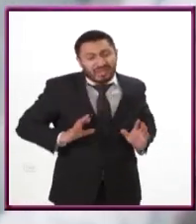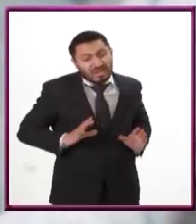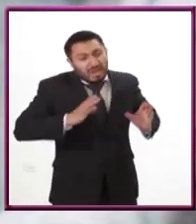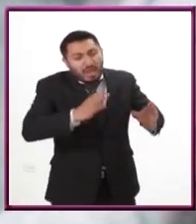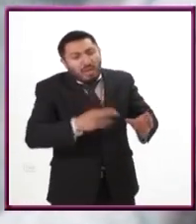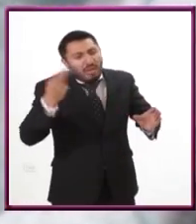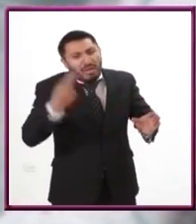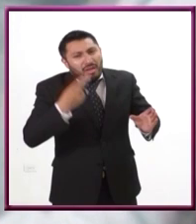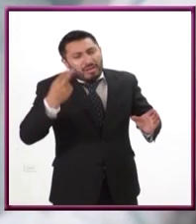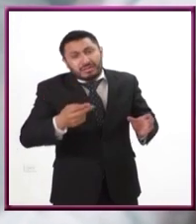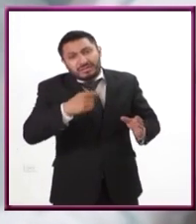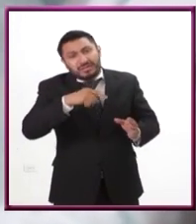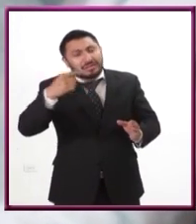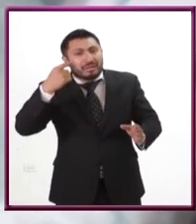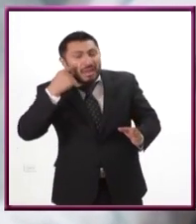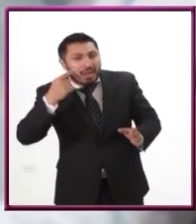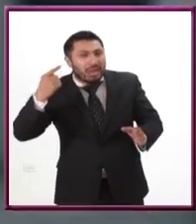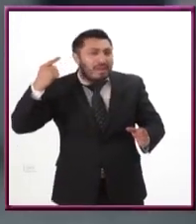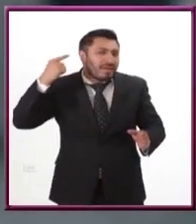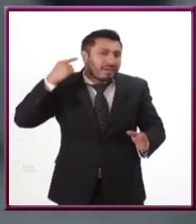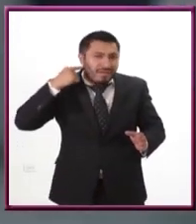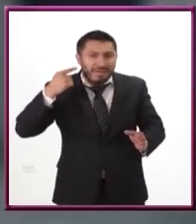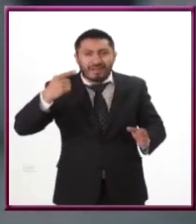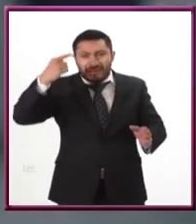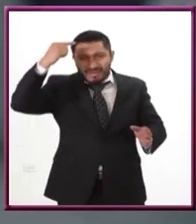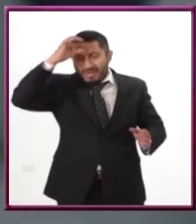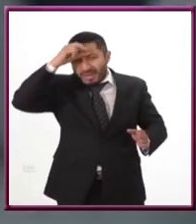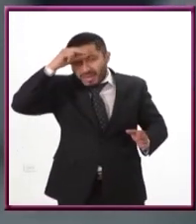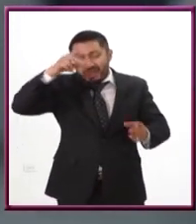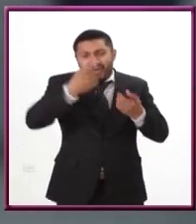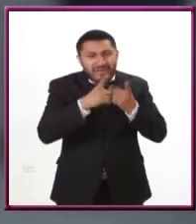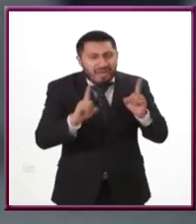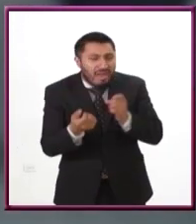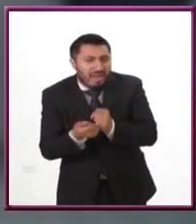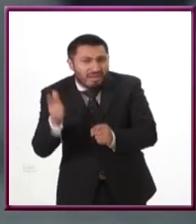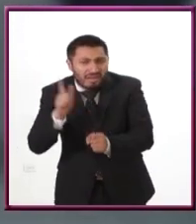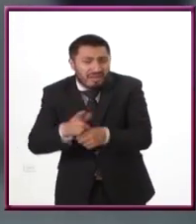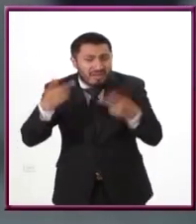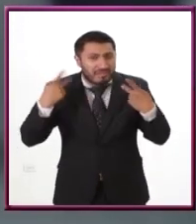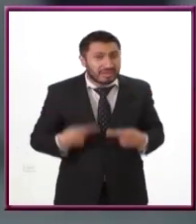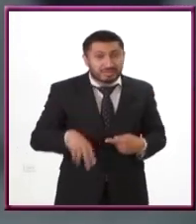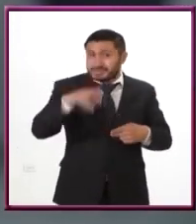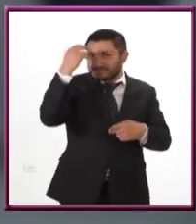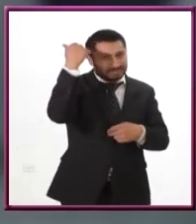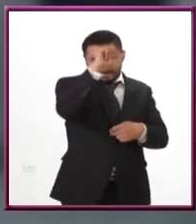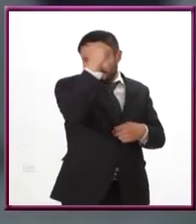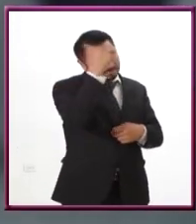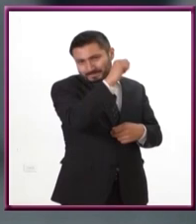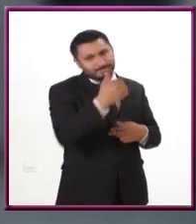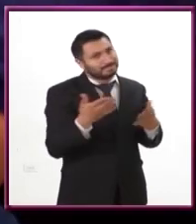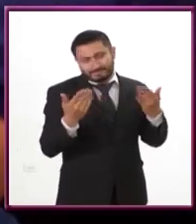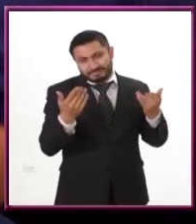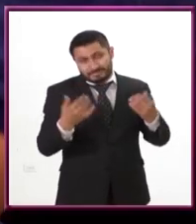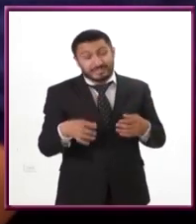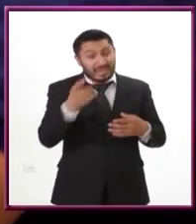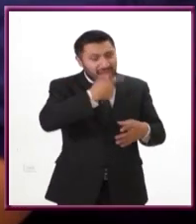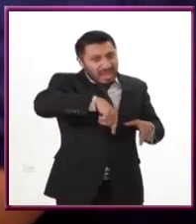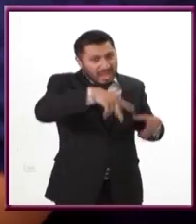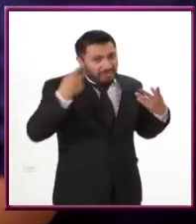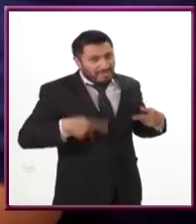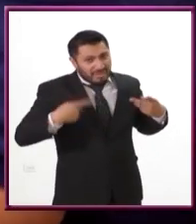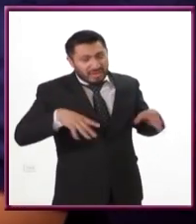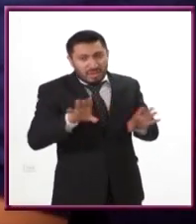sociedad diseñada en torno a las necesidades sensoriales, cognitivas, de desarrollo y sociales de las personas no autistas, los